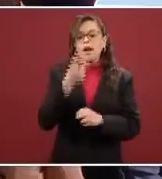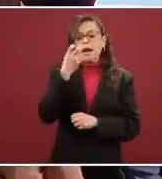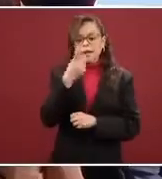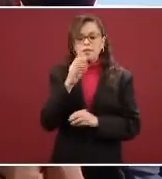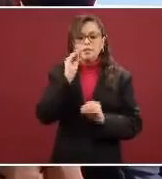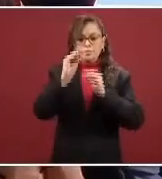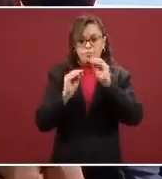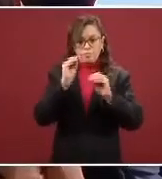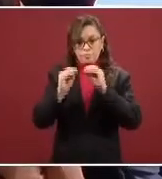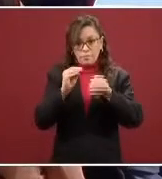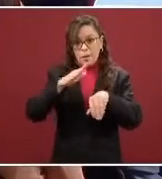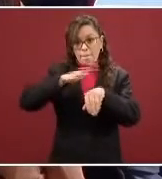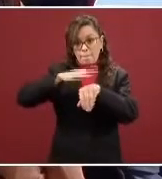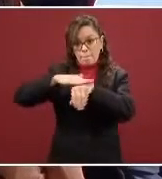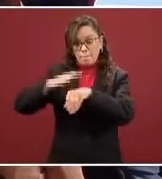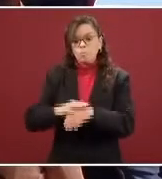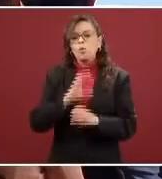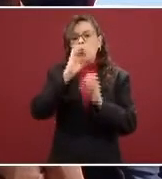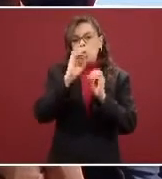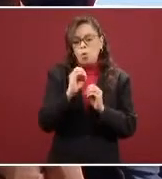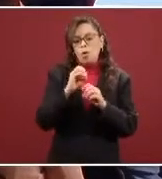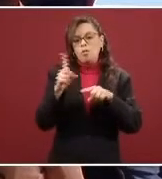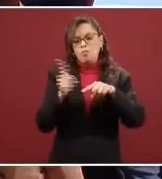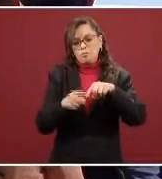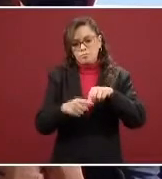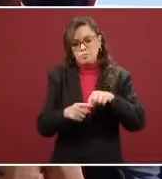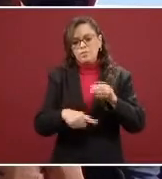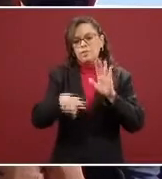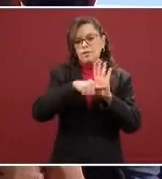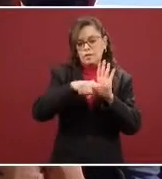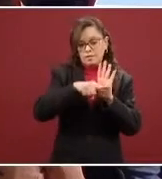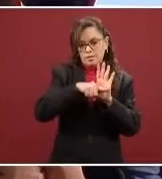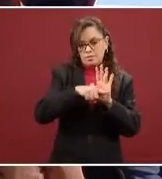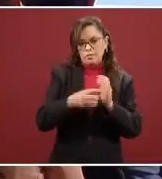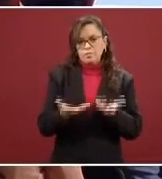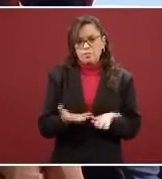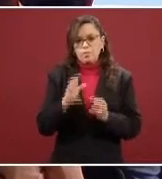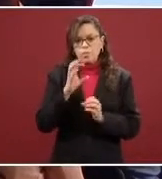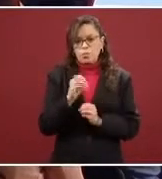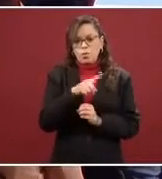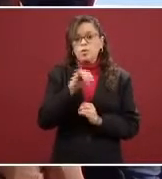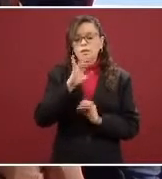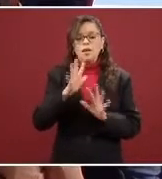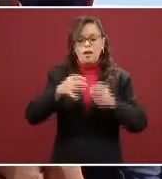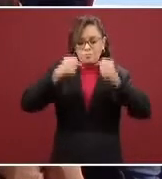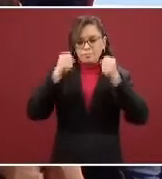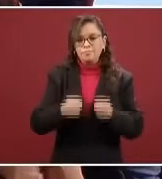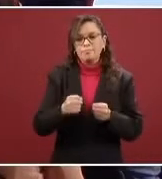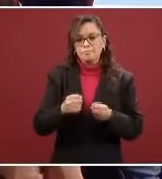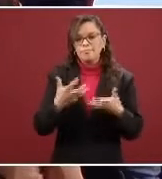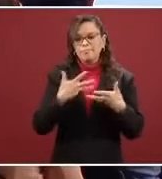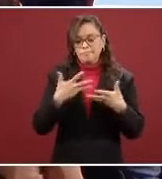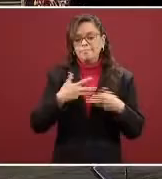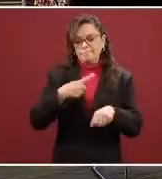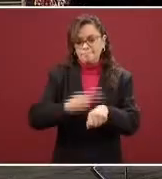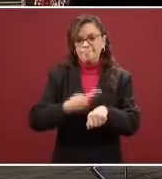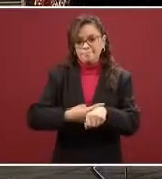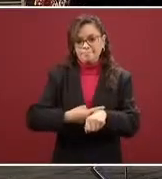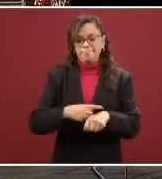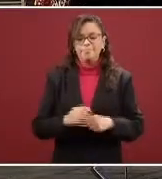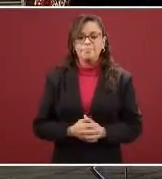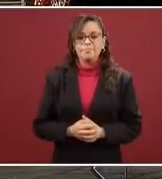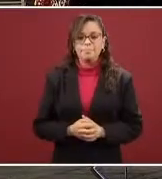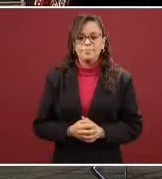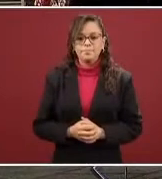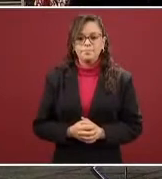los casos que salen negativos o se van sumando a los casos que finalmente se confirman. Los casos